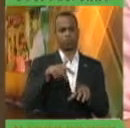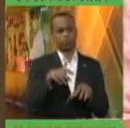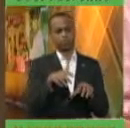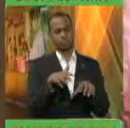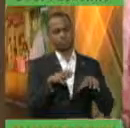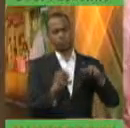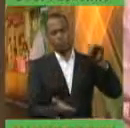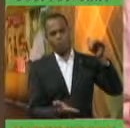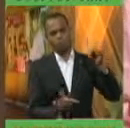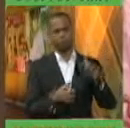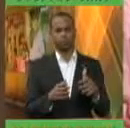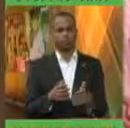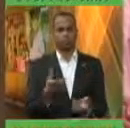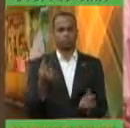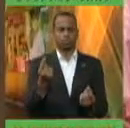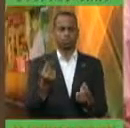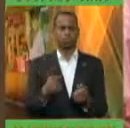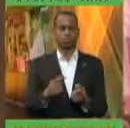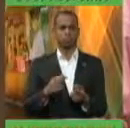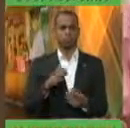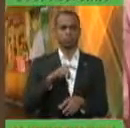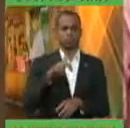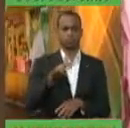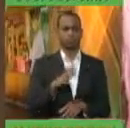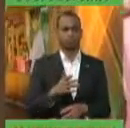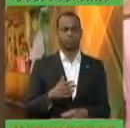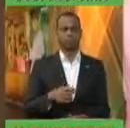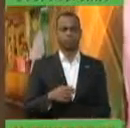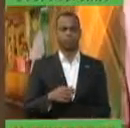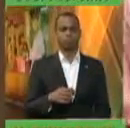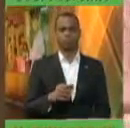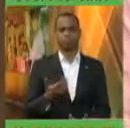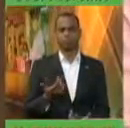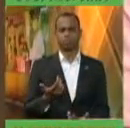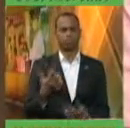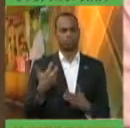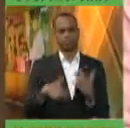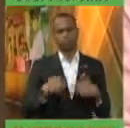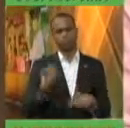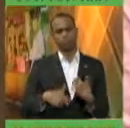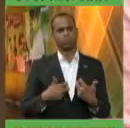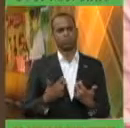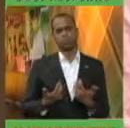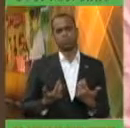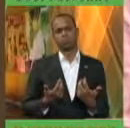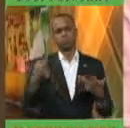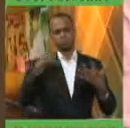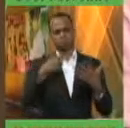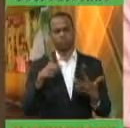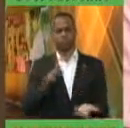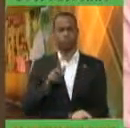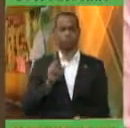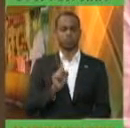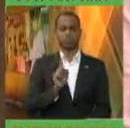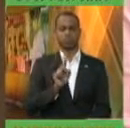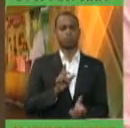subirlo no puedo caminar en la acera porque me hacen onda vaivén entonces todas esas cosas interrumpen lo que es la circulación